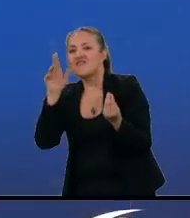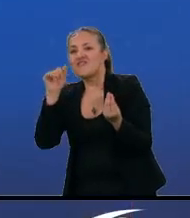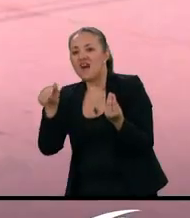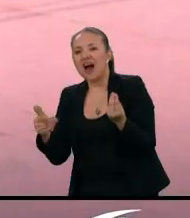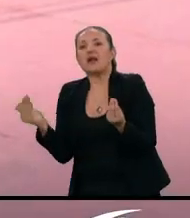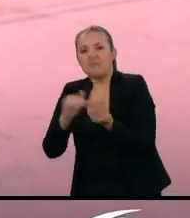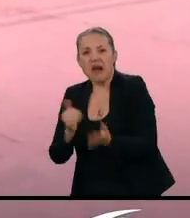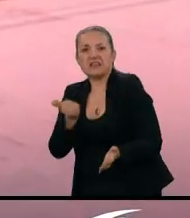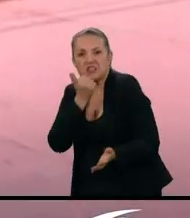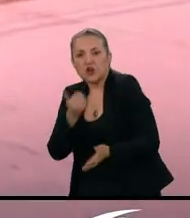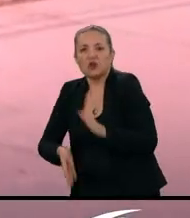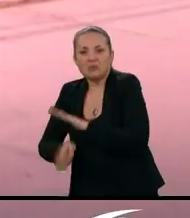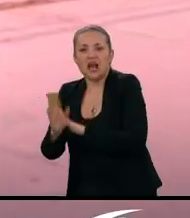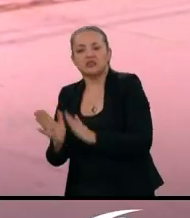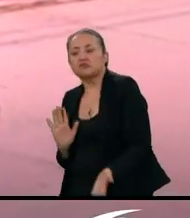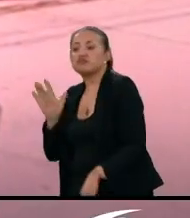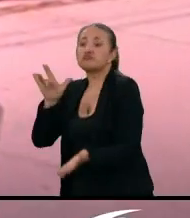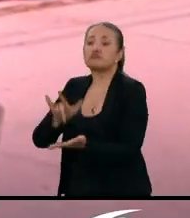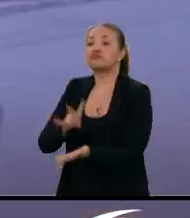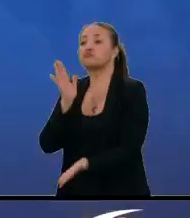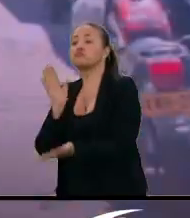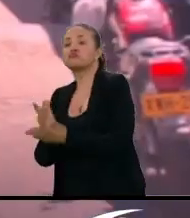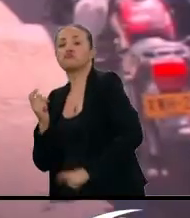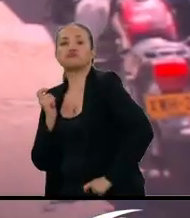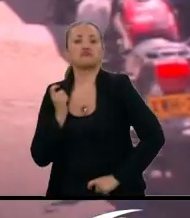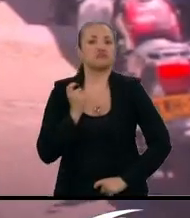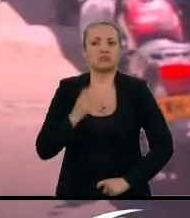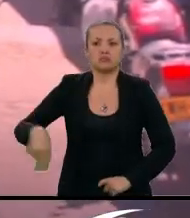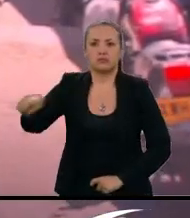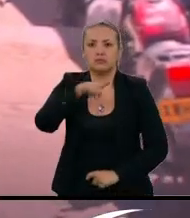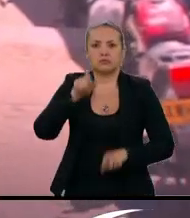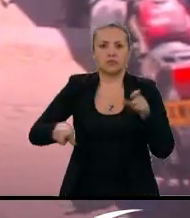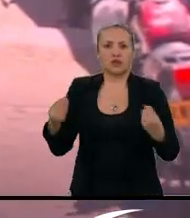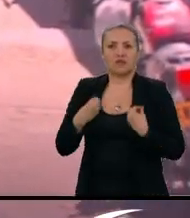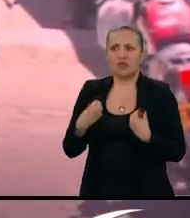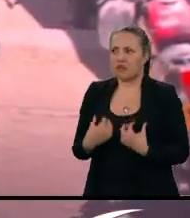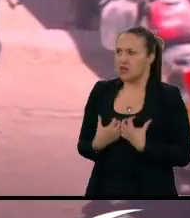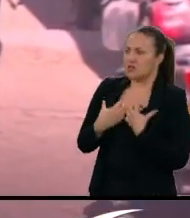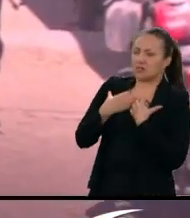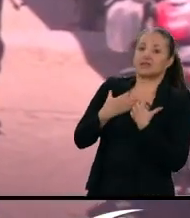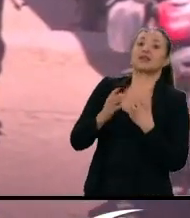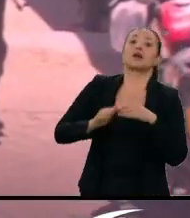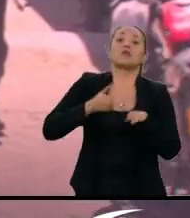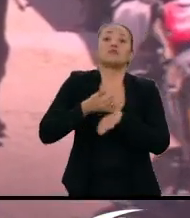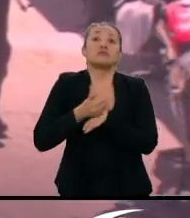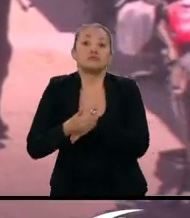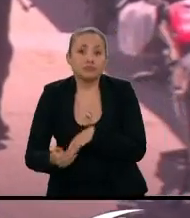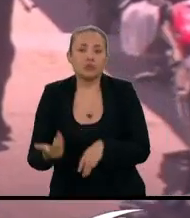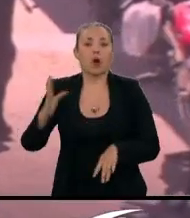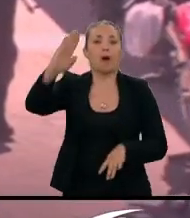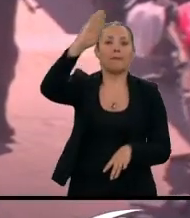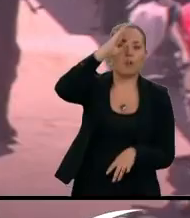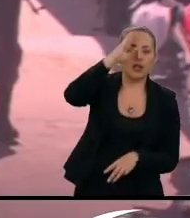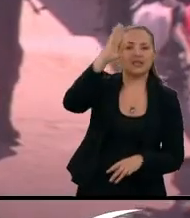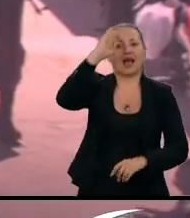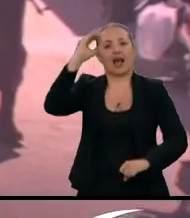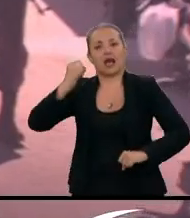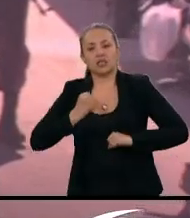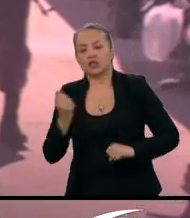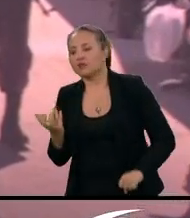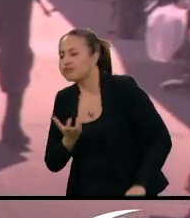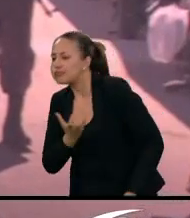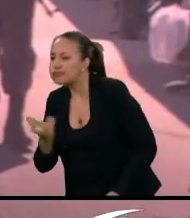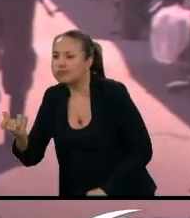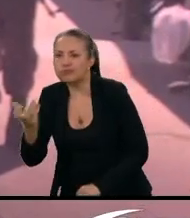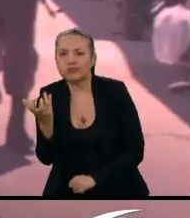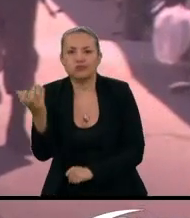San Calixto, en norte de Santander, generando zozobra entre la población. Minutos después, el ejército y la policía patrullaron en el pueblo para brindar